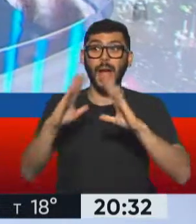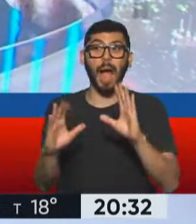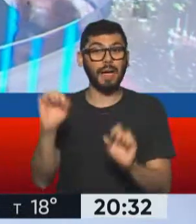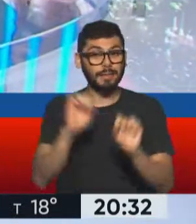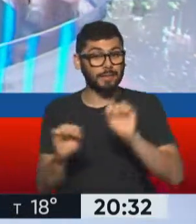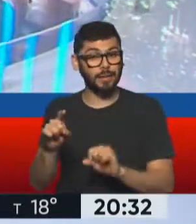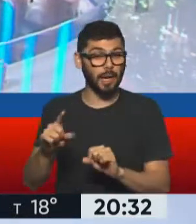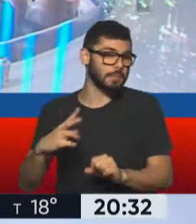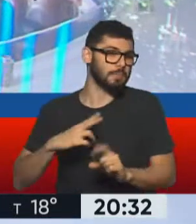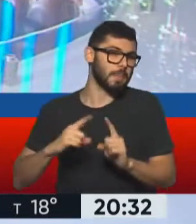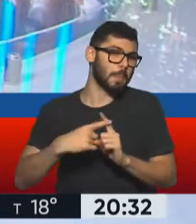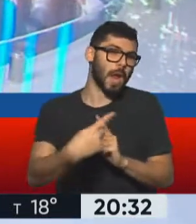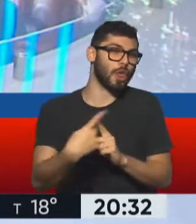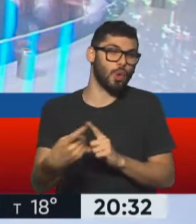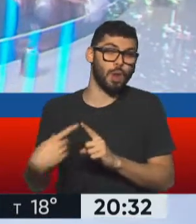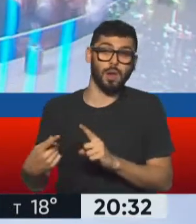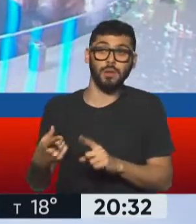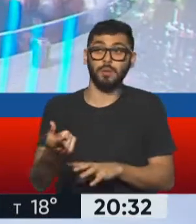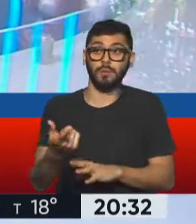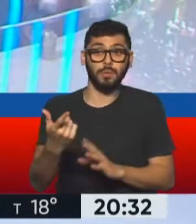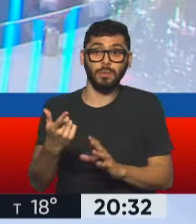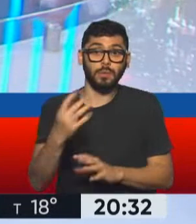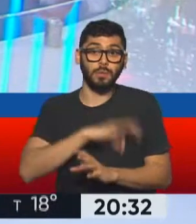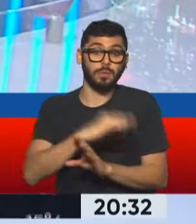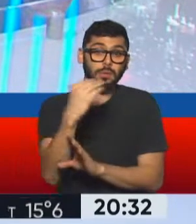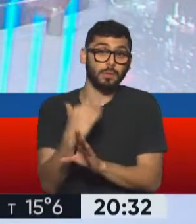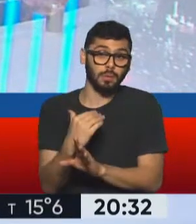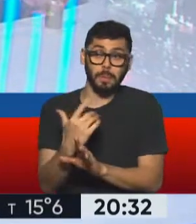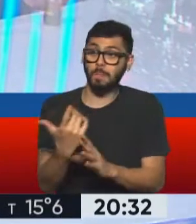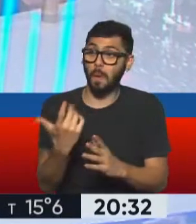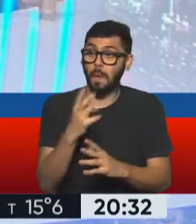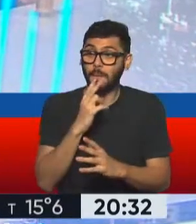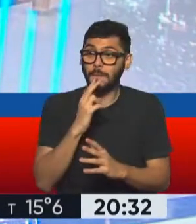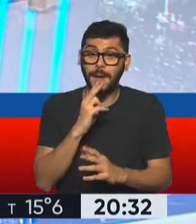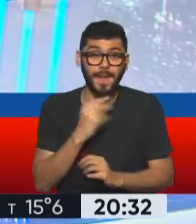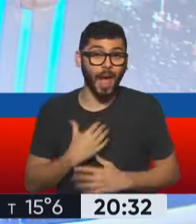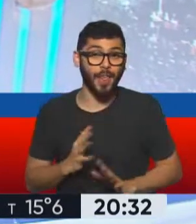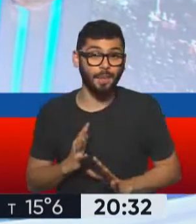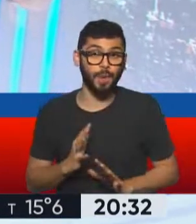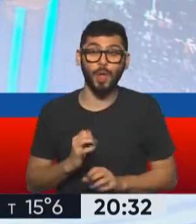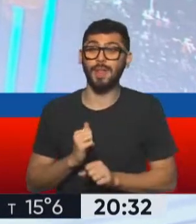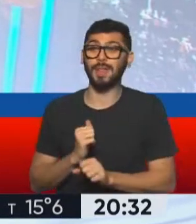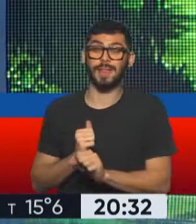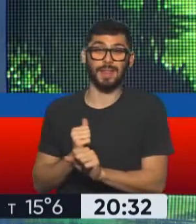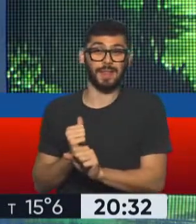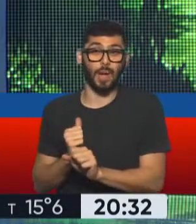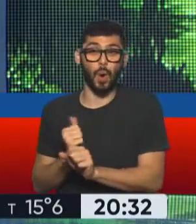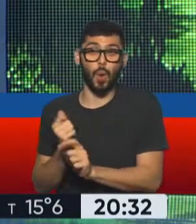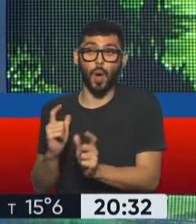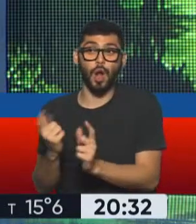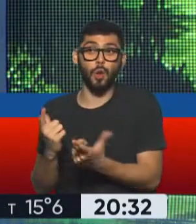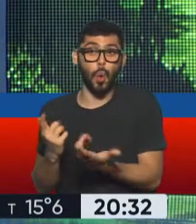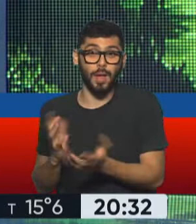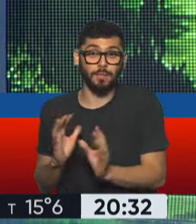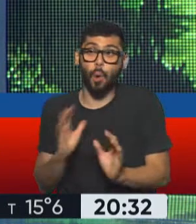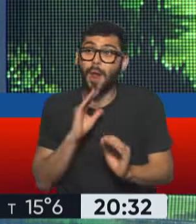vieron completamente menguado su ingreso al nivel de pasarse a la inactividad, ni siquiera al desempleo, ni siquiera con las perspectivas de trabajar.